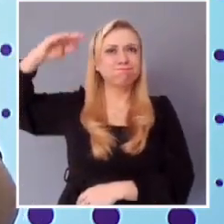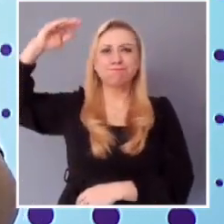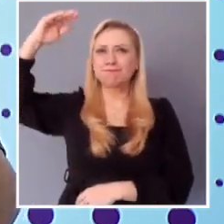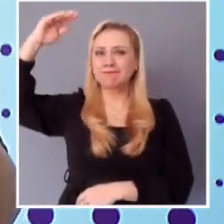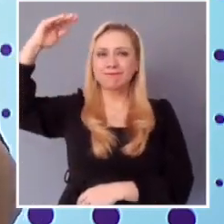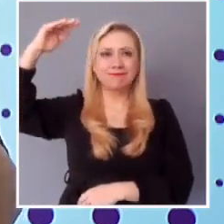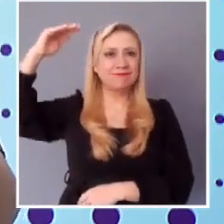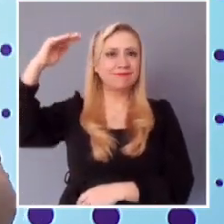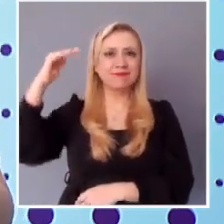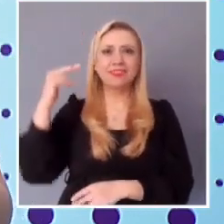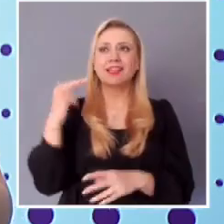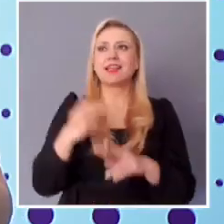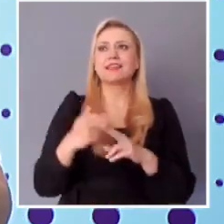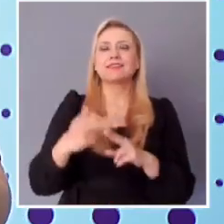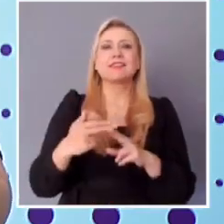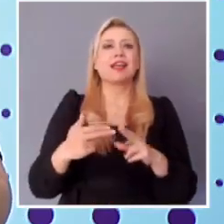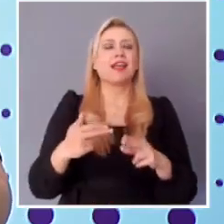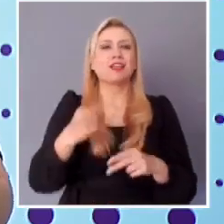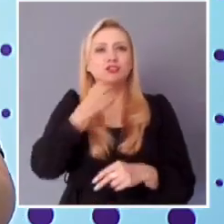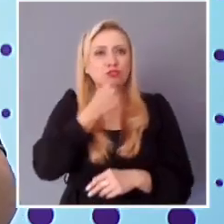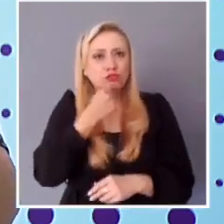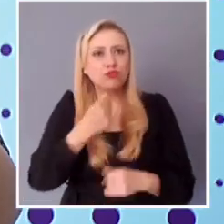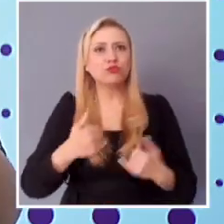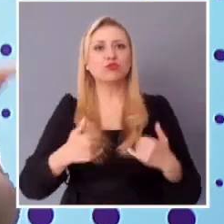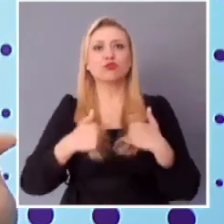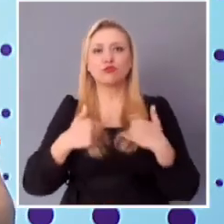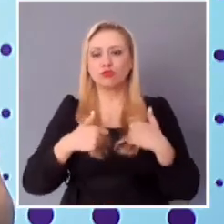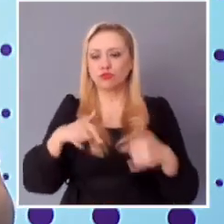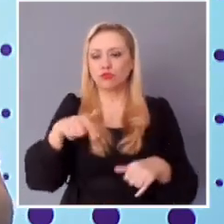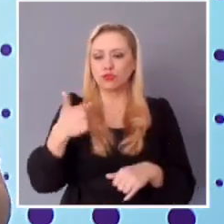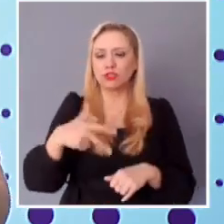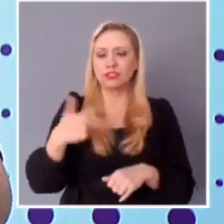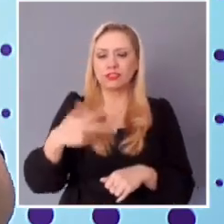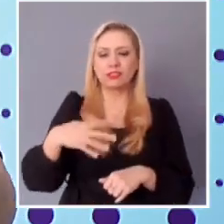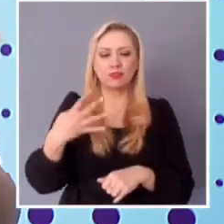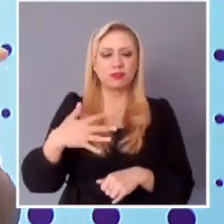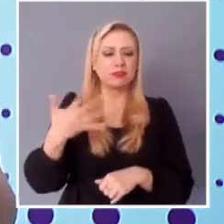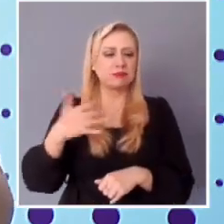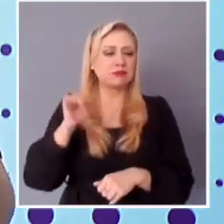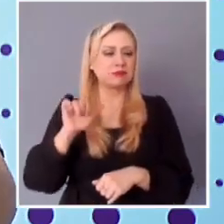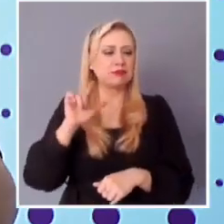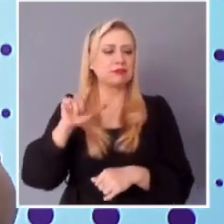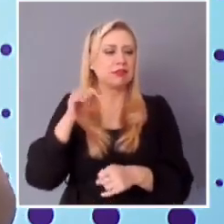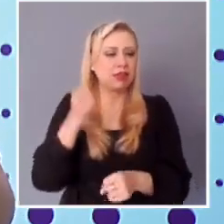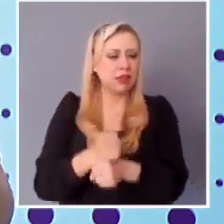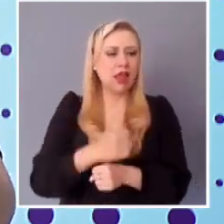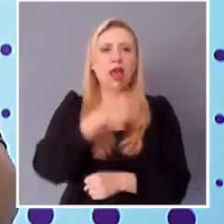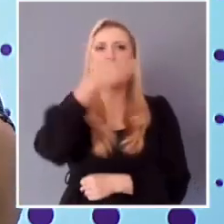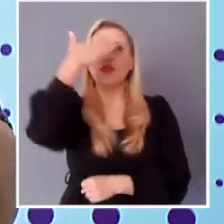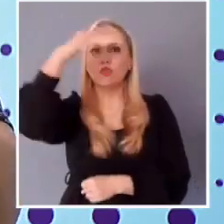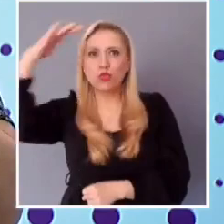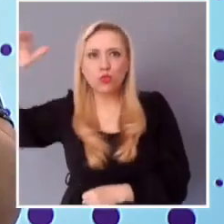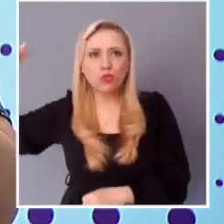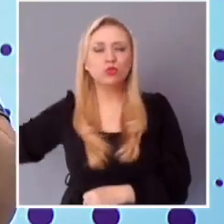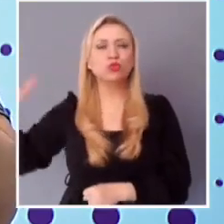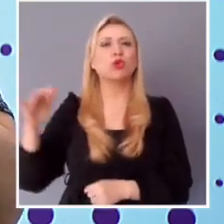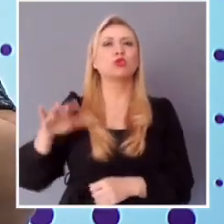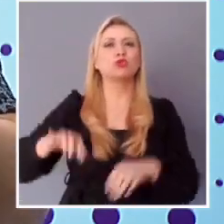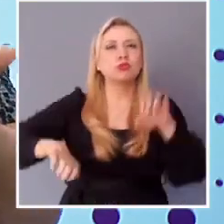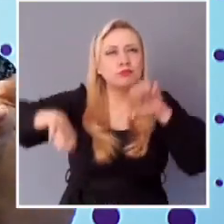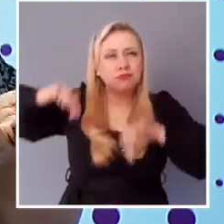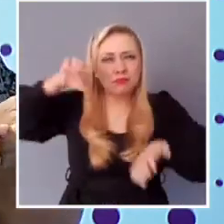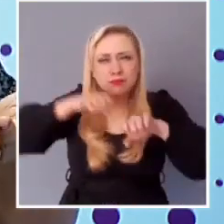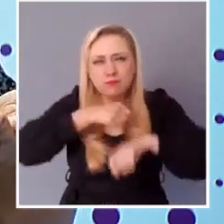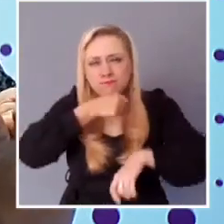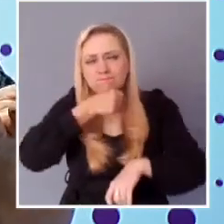adolescentes, a las juventudes también, las mujeres en cualquier etapa de su vida, los hombres. La salud mental nos acompaña